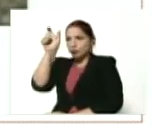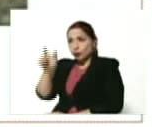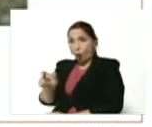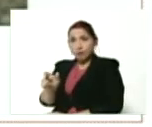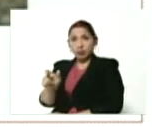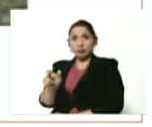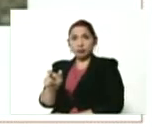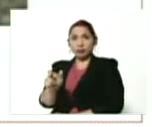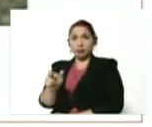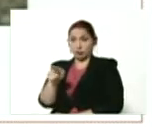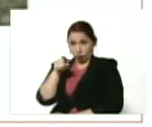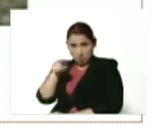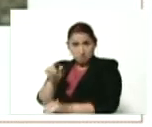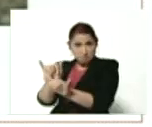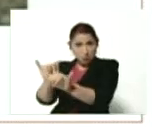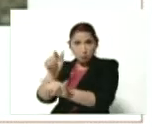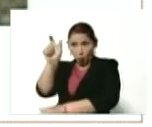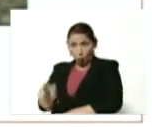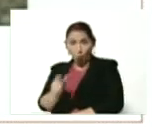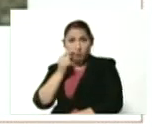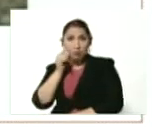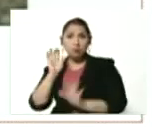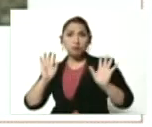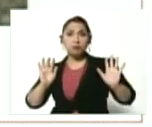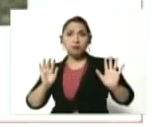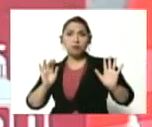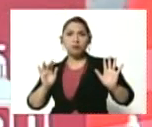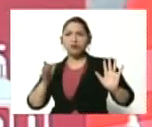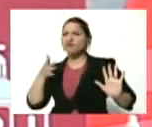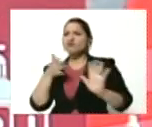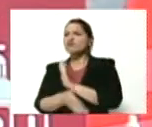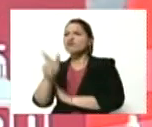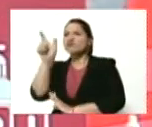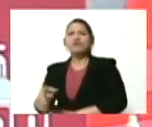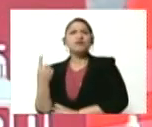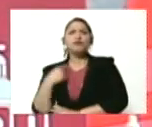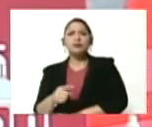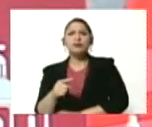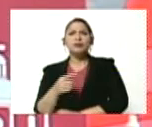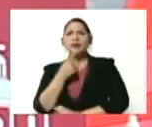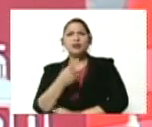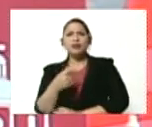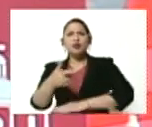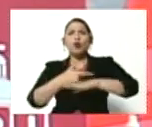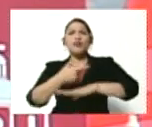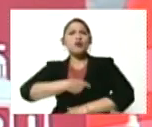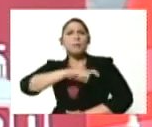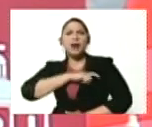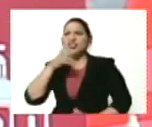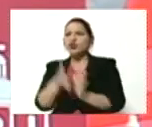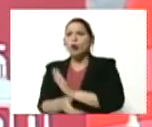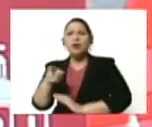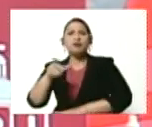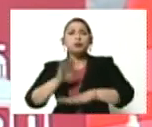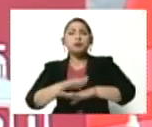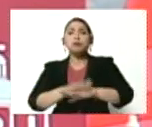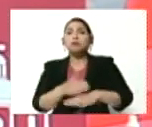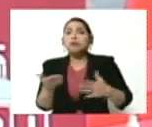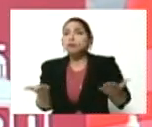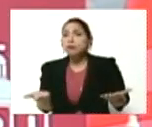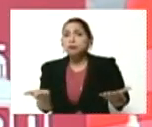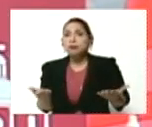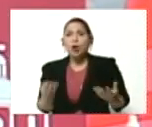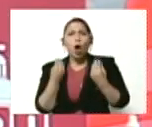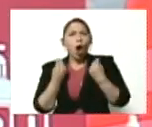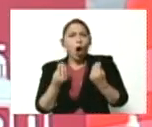de Jesús Silva. ¿Qué tiene que decir el gobierno del Reino de España sobre esto? ¿Cómo